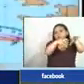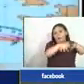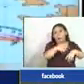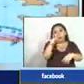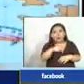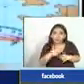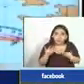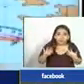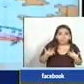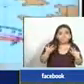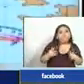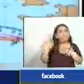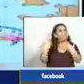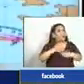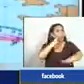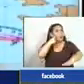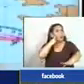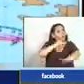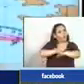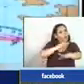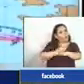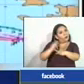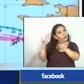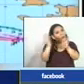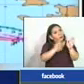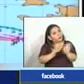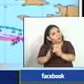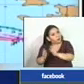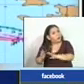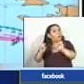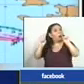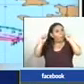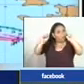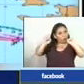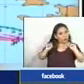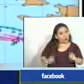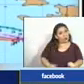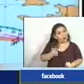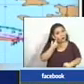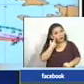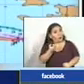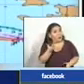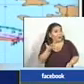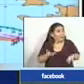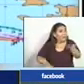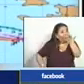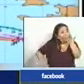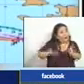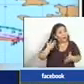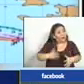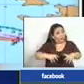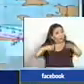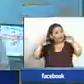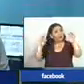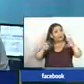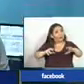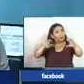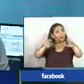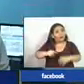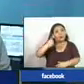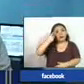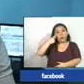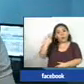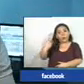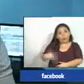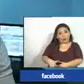prepara con todas las medidas de prevención necesarias para hacer frente a una posible catástrofe, ya que los pronósticos